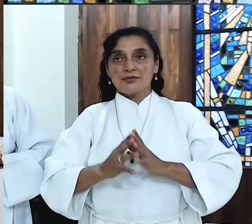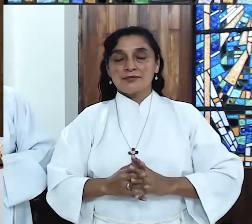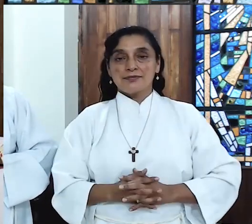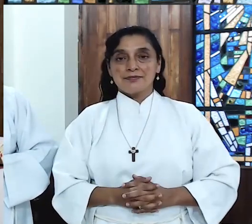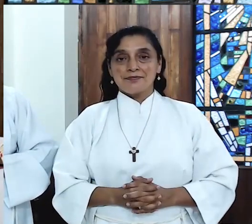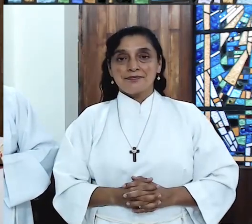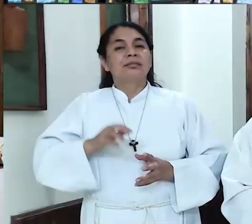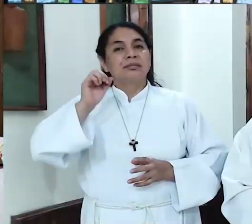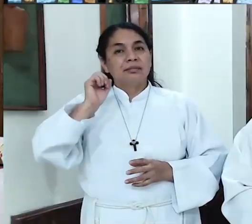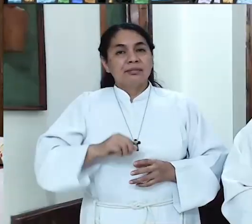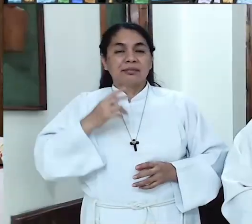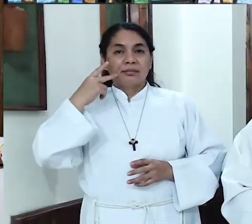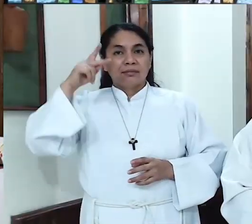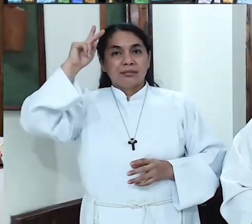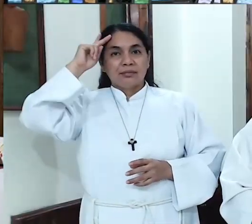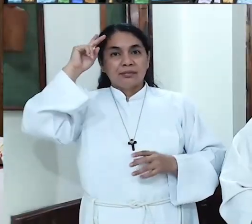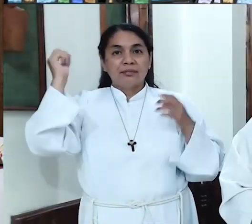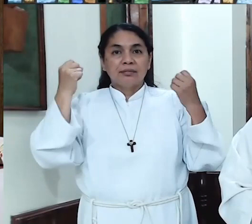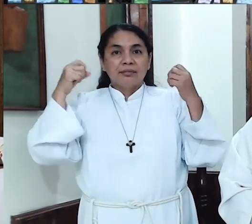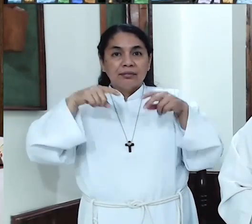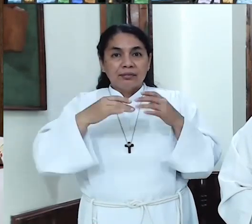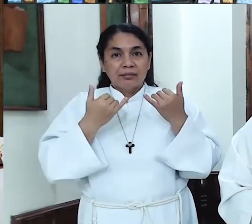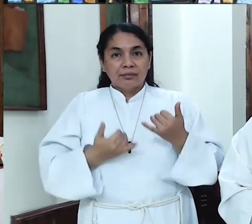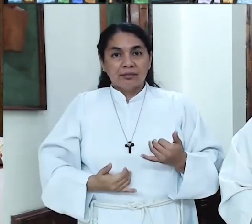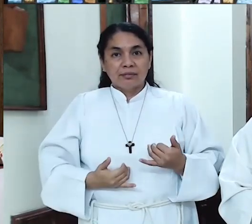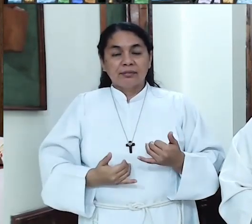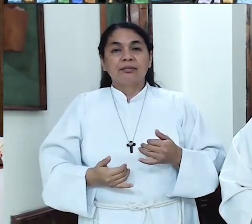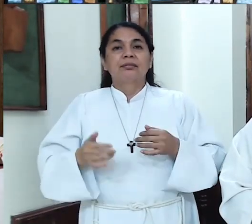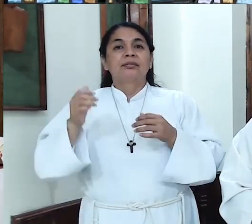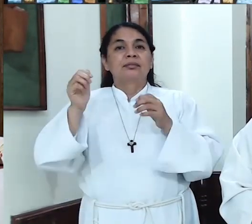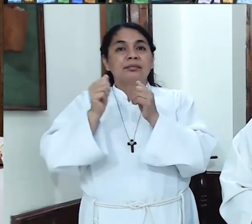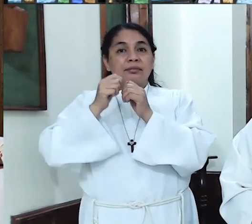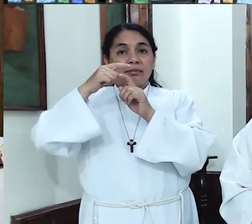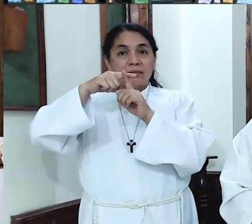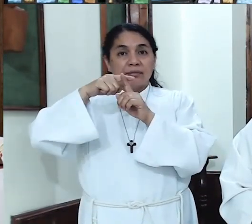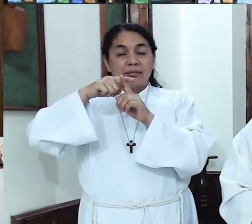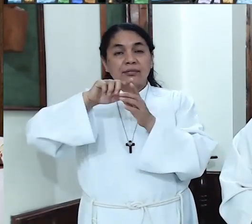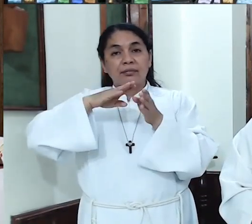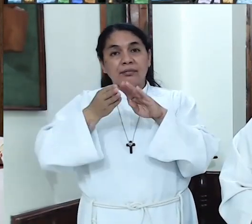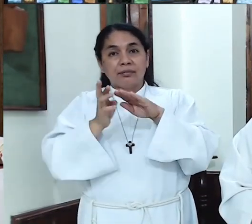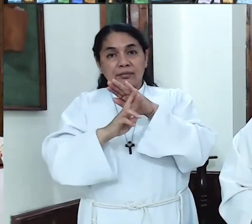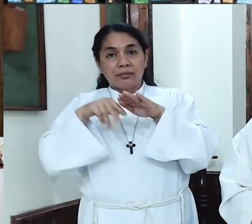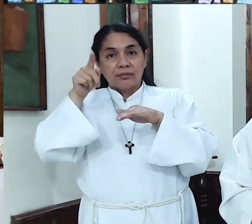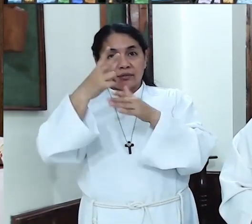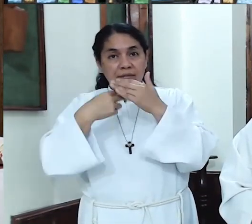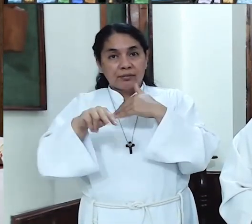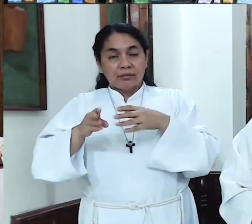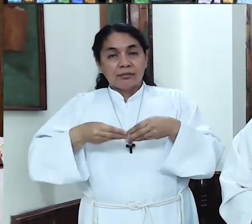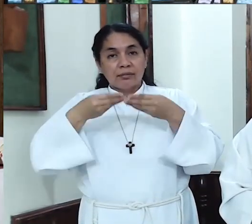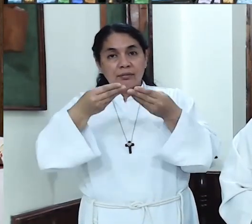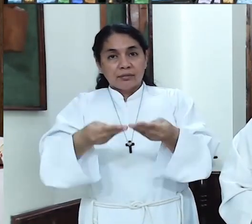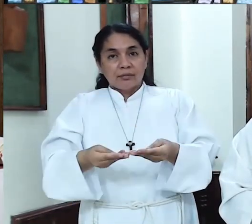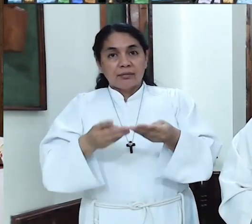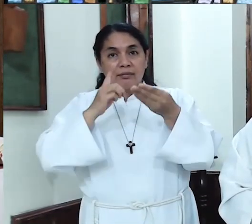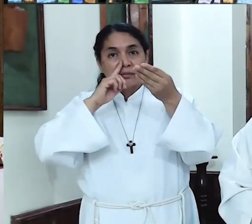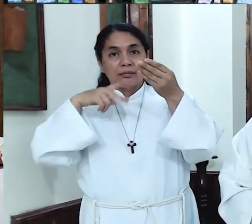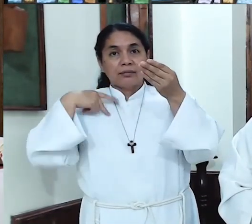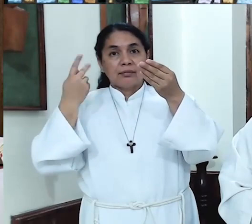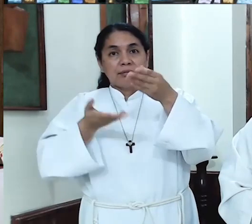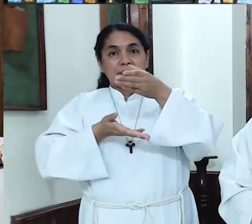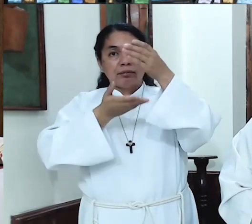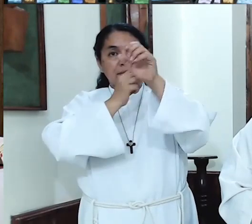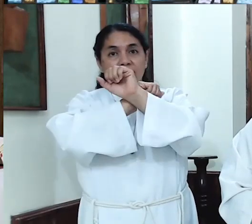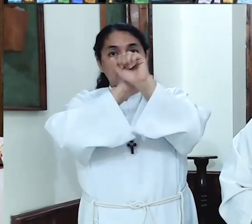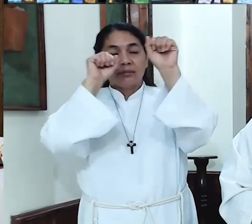Jesús. Así pues, Padre, al celebrar ahora el memorial de la muerte y resurrección de tu Hijo, te ofrecemos el pan de vida y el cáliz